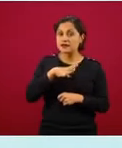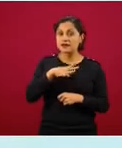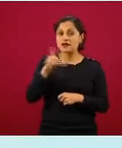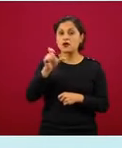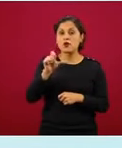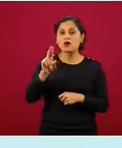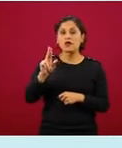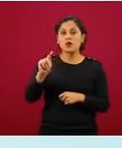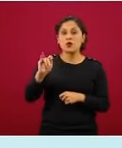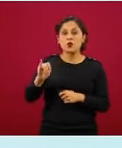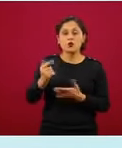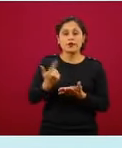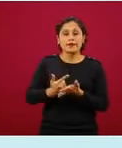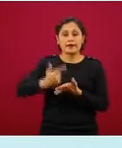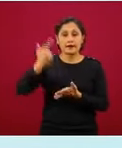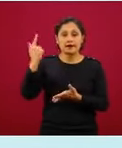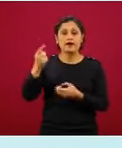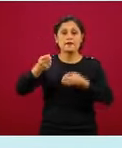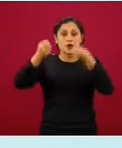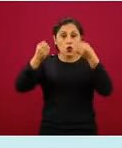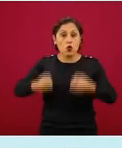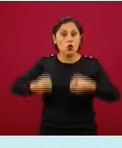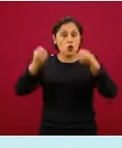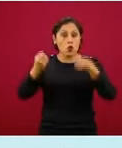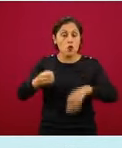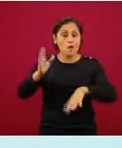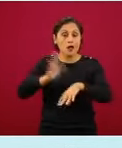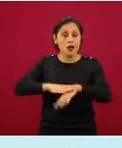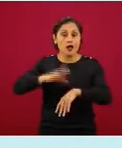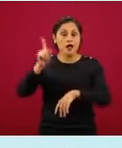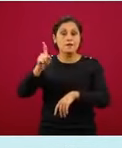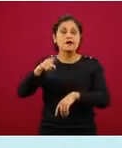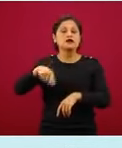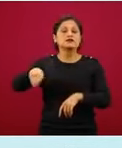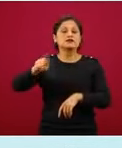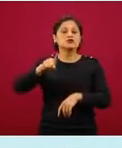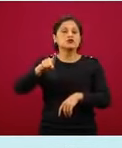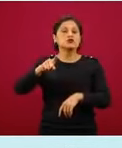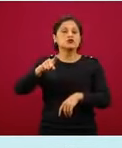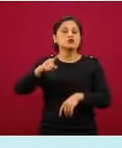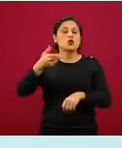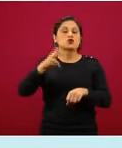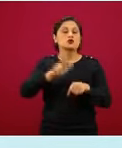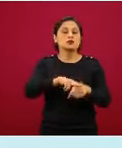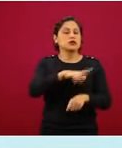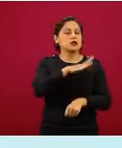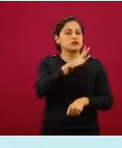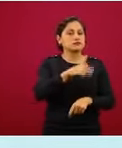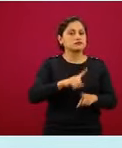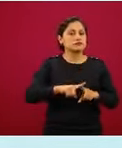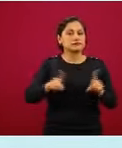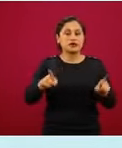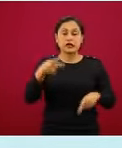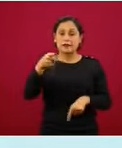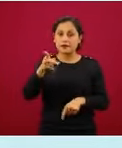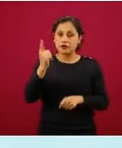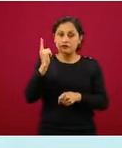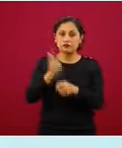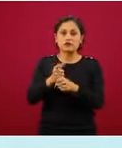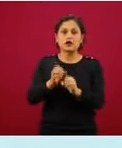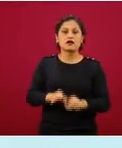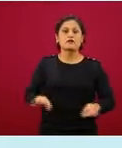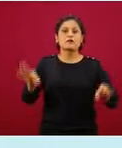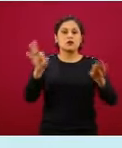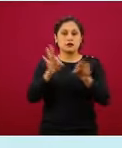más ocupada que la hospitalización general, también depende de algo que es importante reconocer, es el